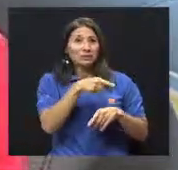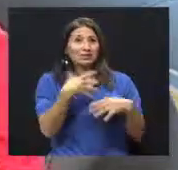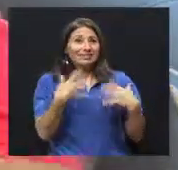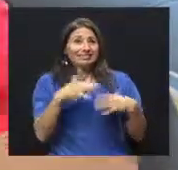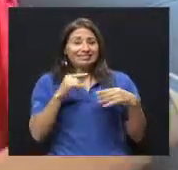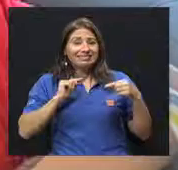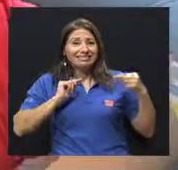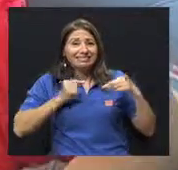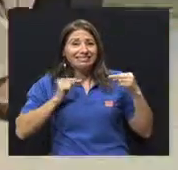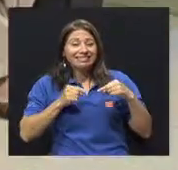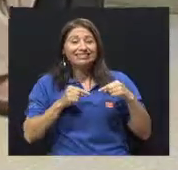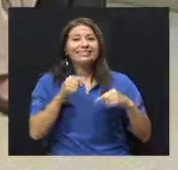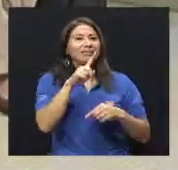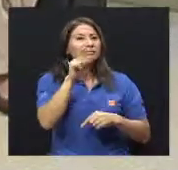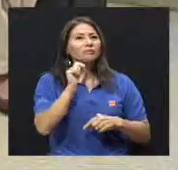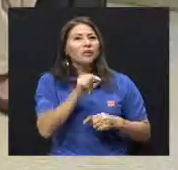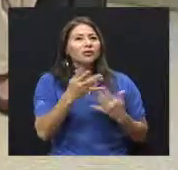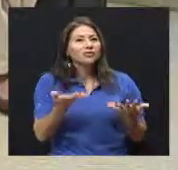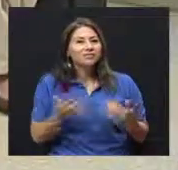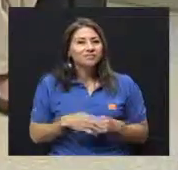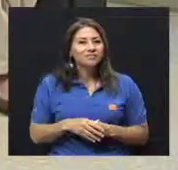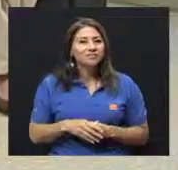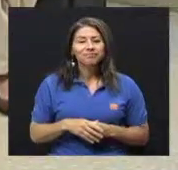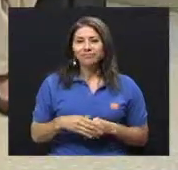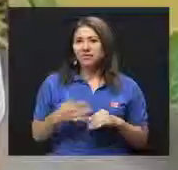dolor a Derek. ¿Y vos, Jimena?